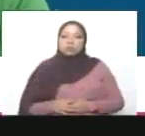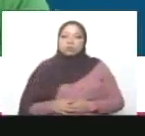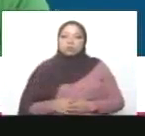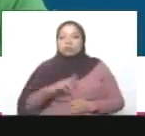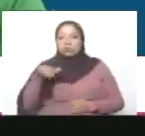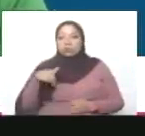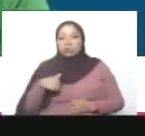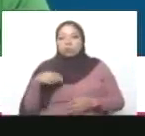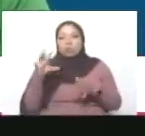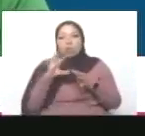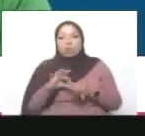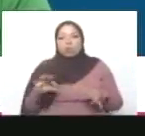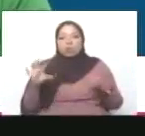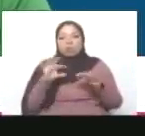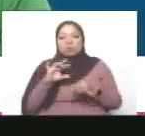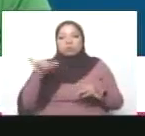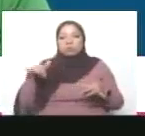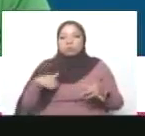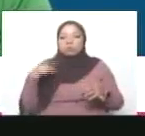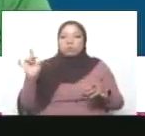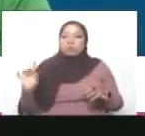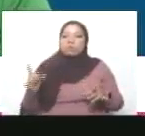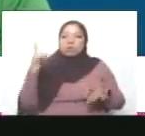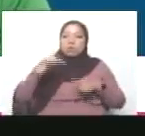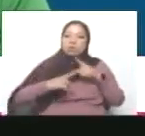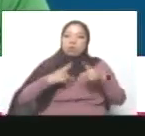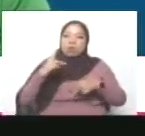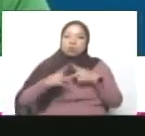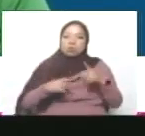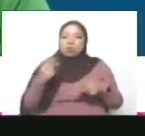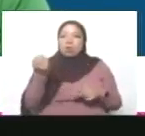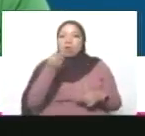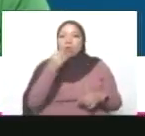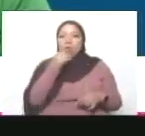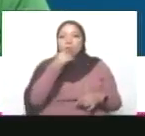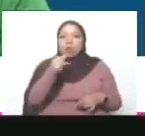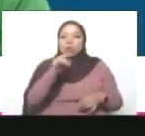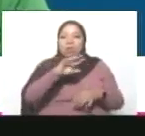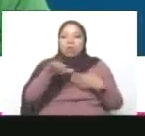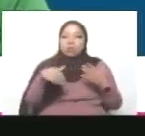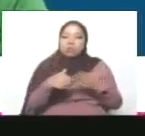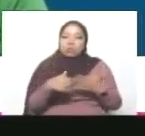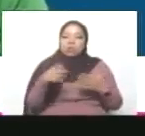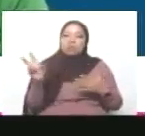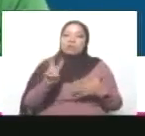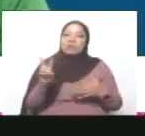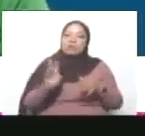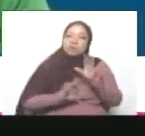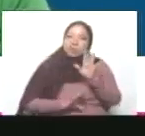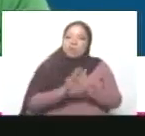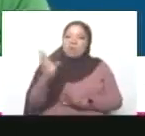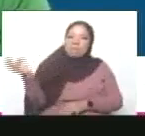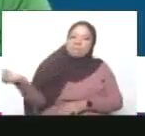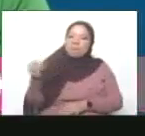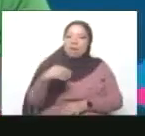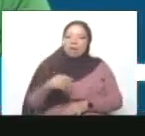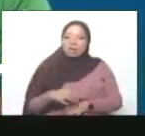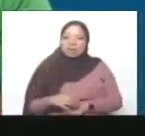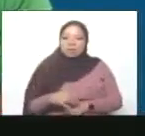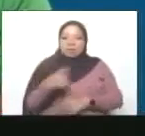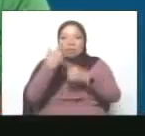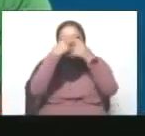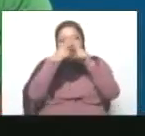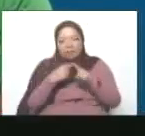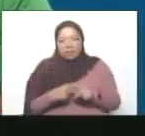gobernador es verdad. Nosotros somos los primeros productores de aguacate a nivel nacional. Tengo